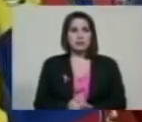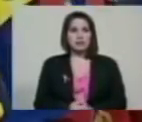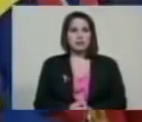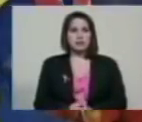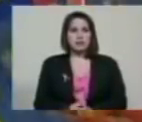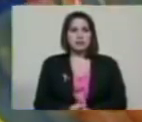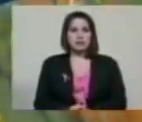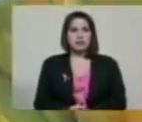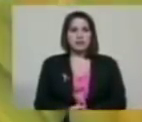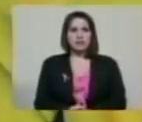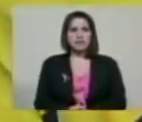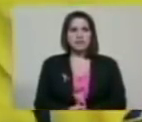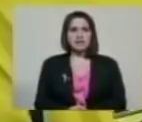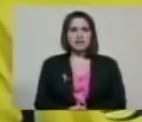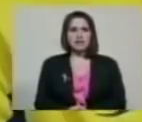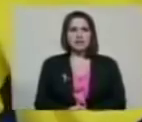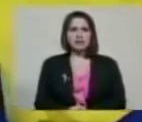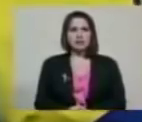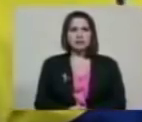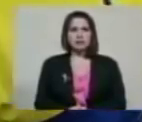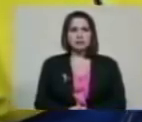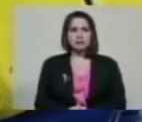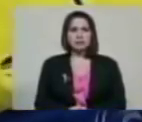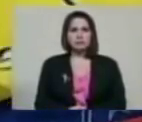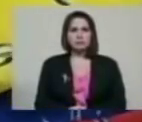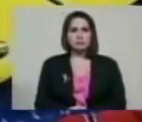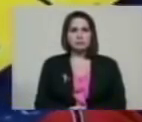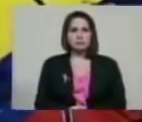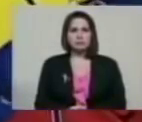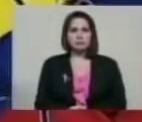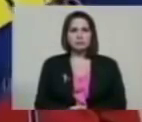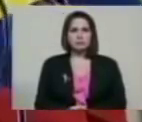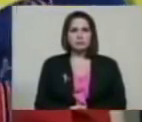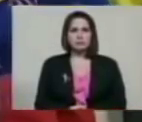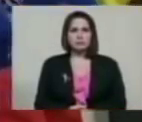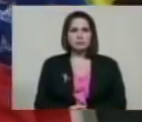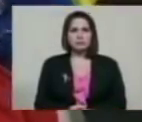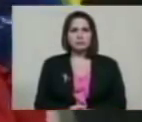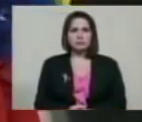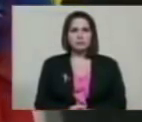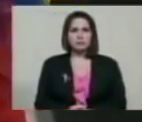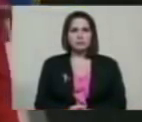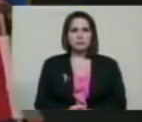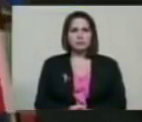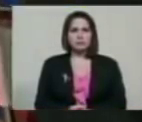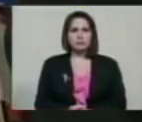recuperé. Todavía me duele. Eso fue como hace 10 años.